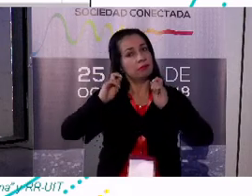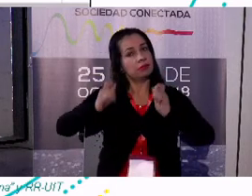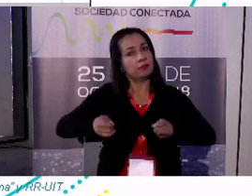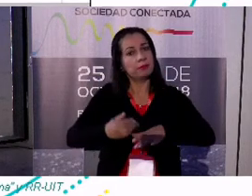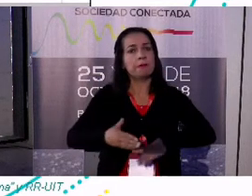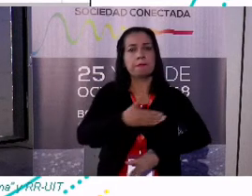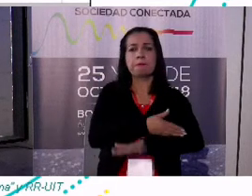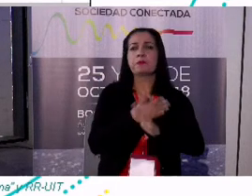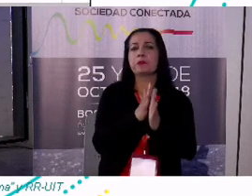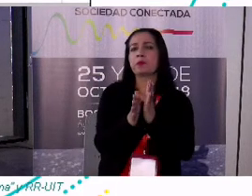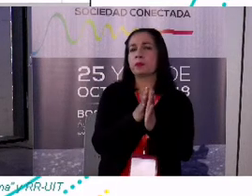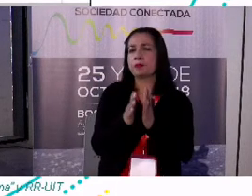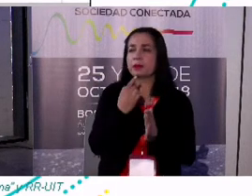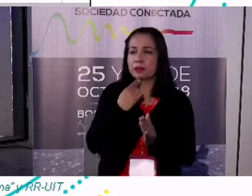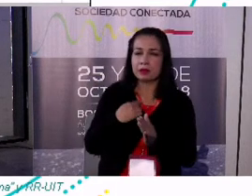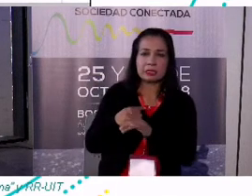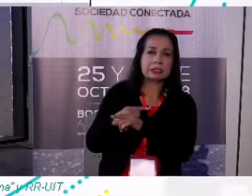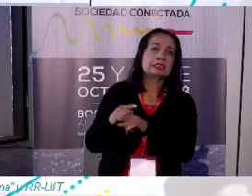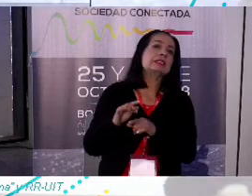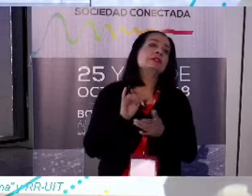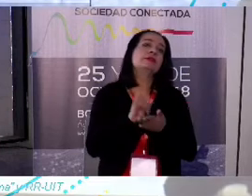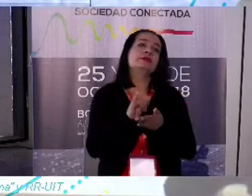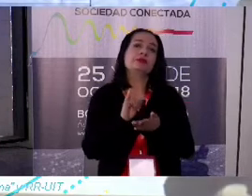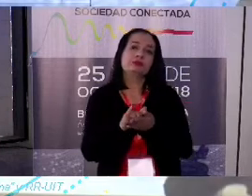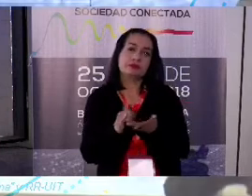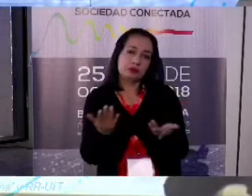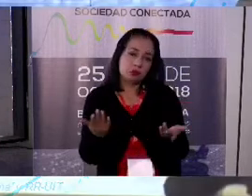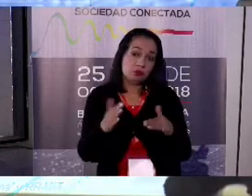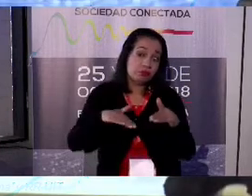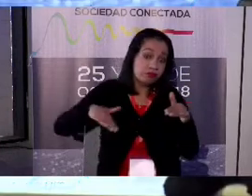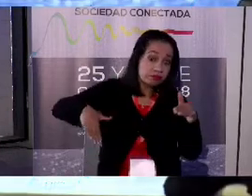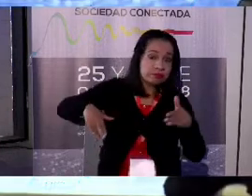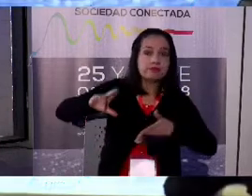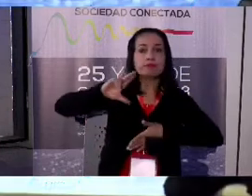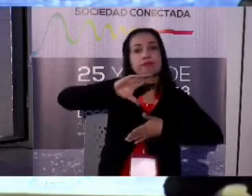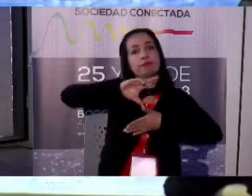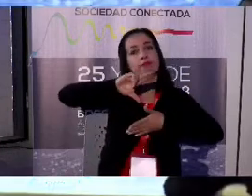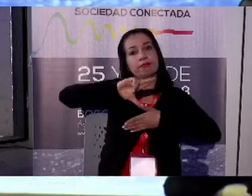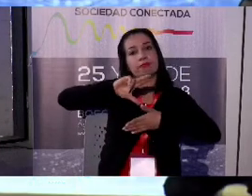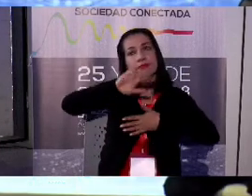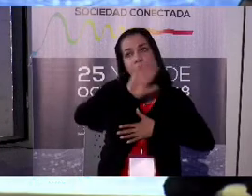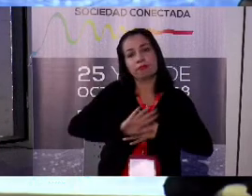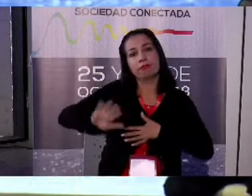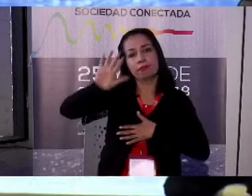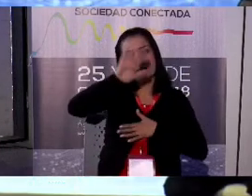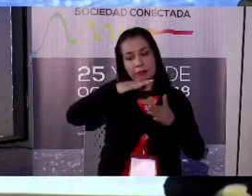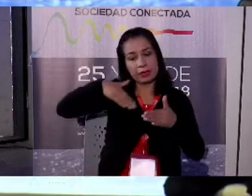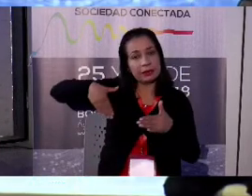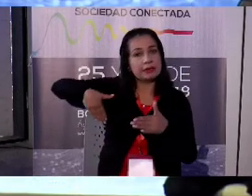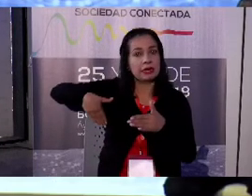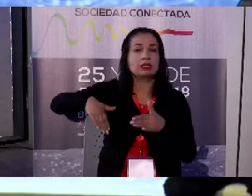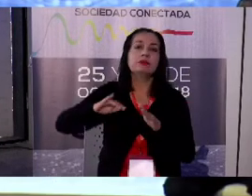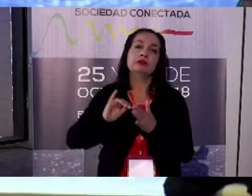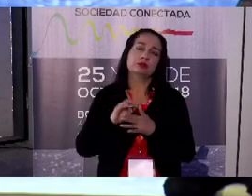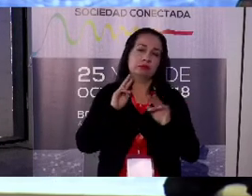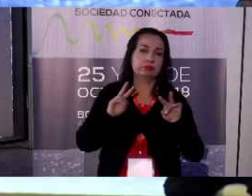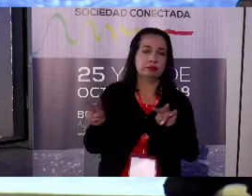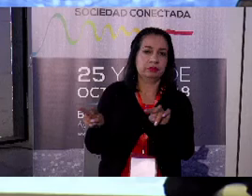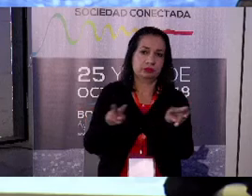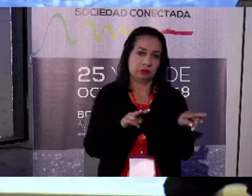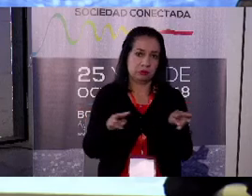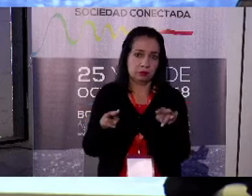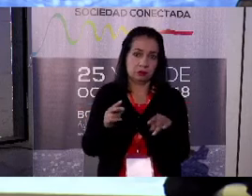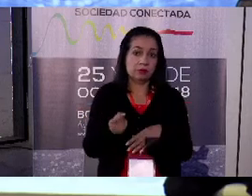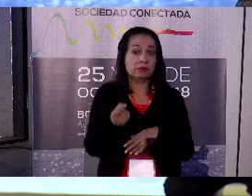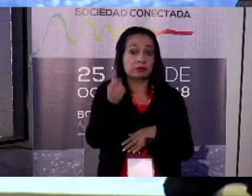comentó Don Alan respecto al al rezago que tiene la región desde mi perspectiva eh quizás en el